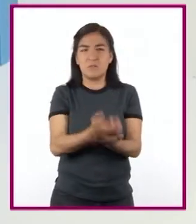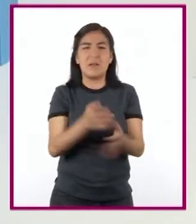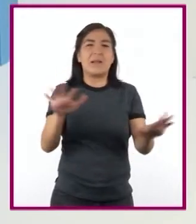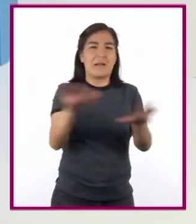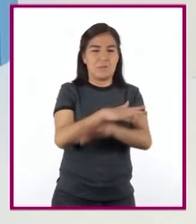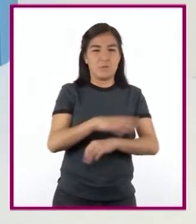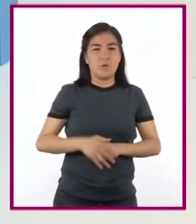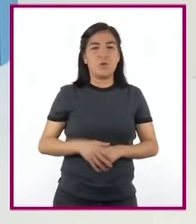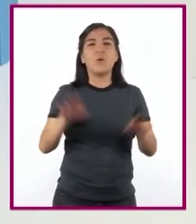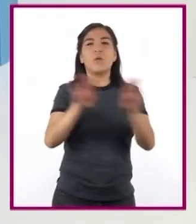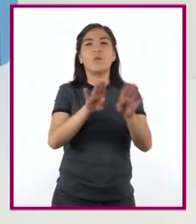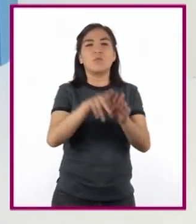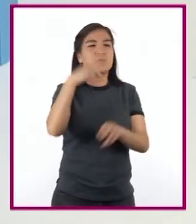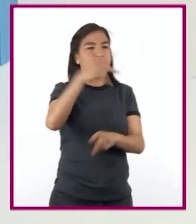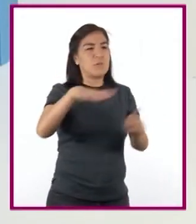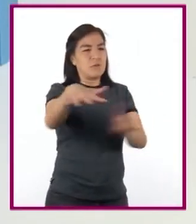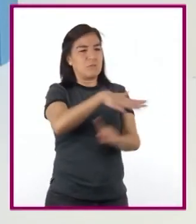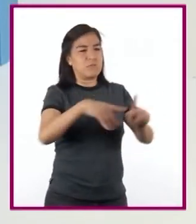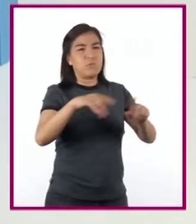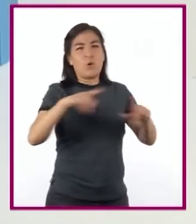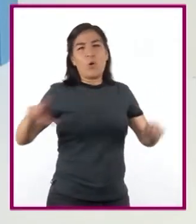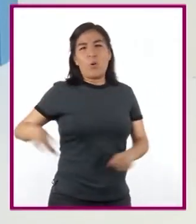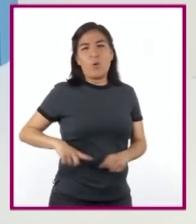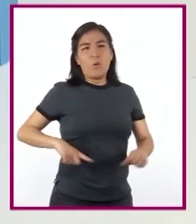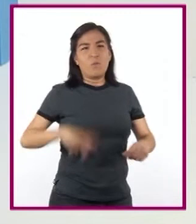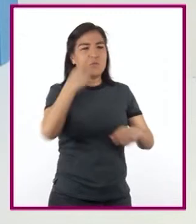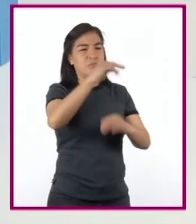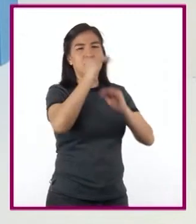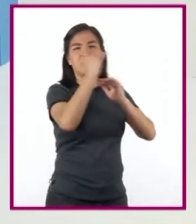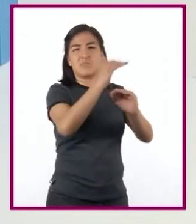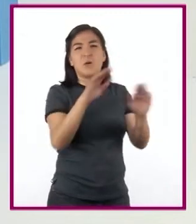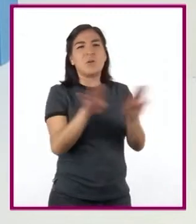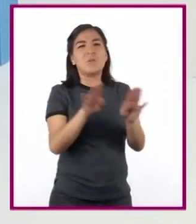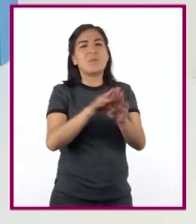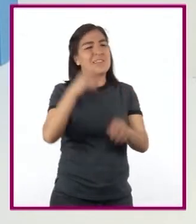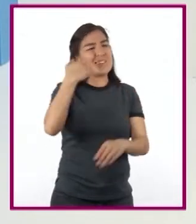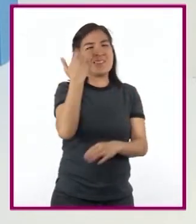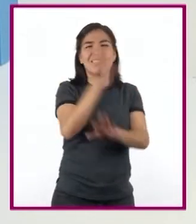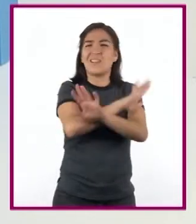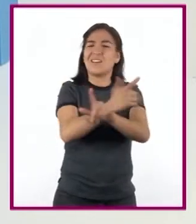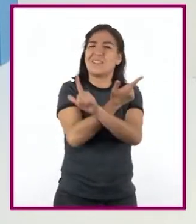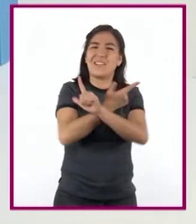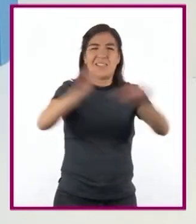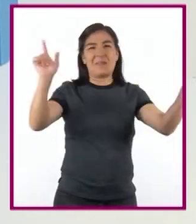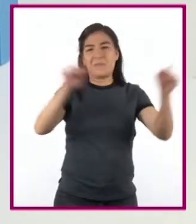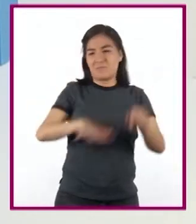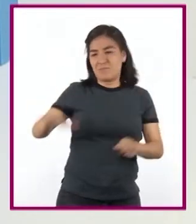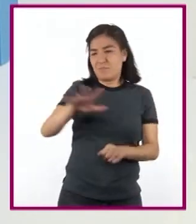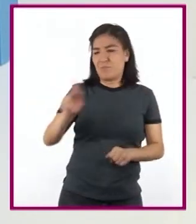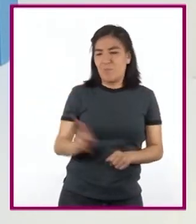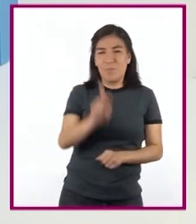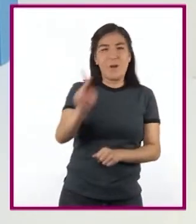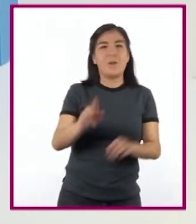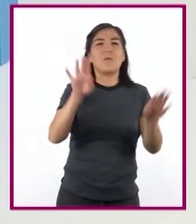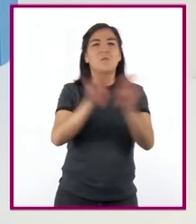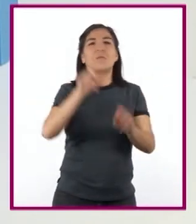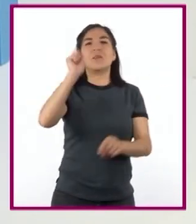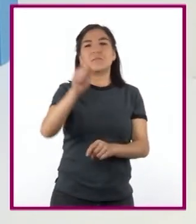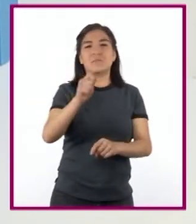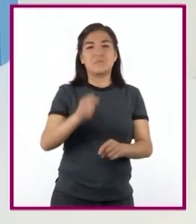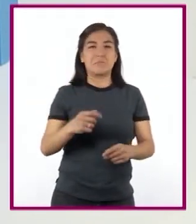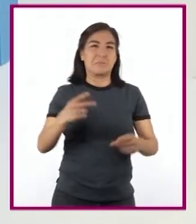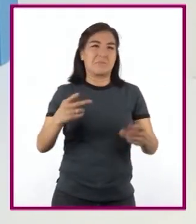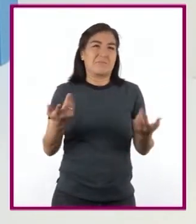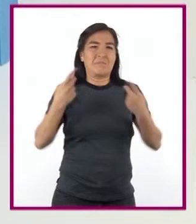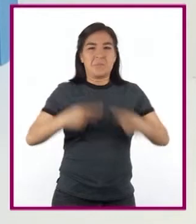una monarquía absoluta se debilitó ante el clamor de libertad del pueblo, que, enaltecido por el